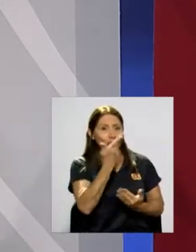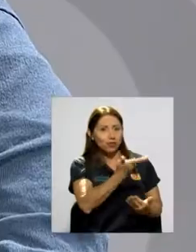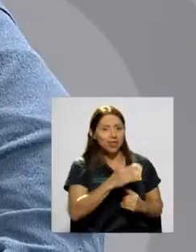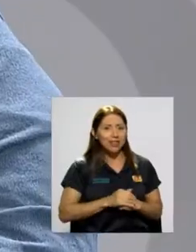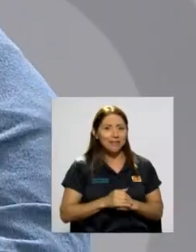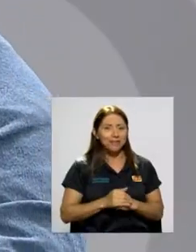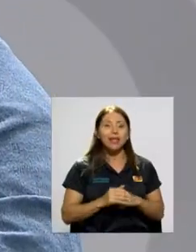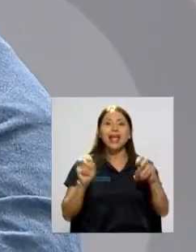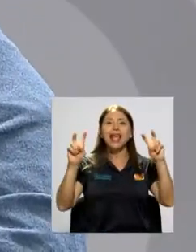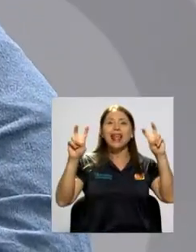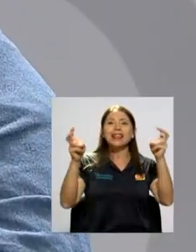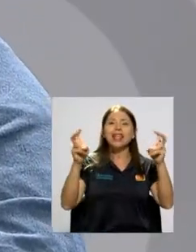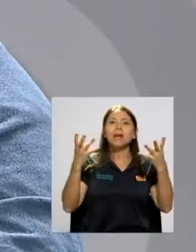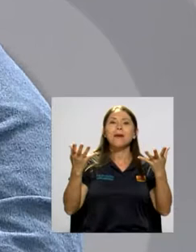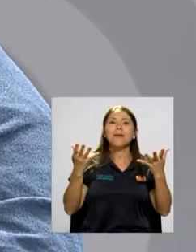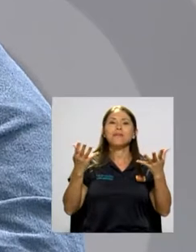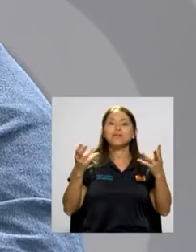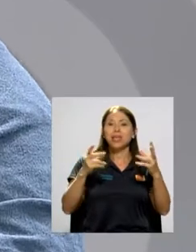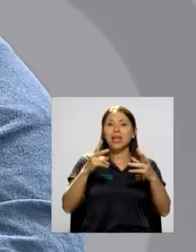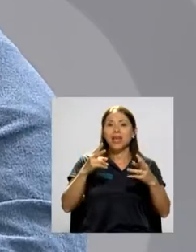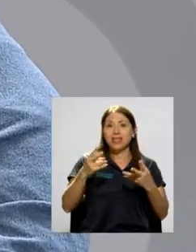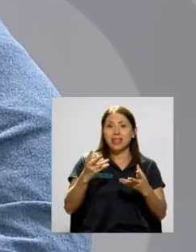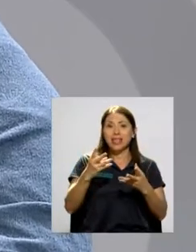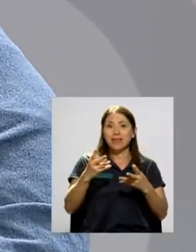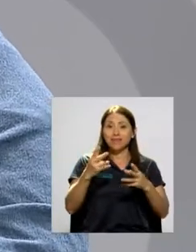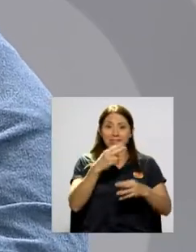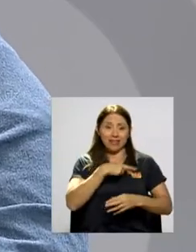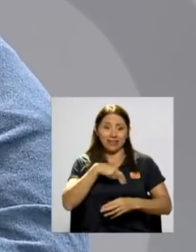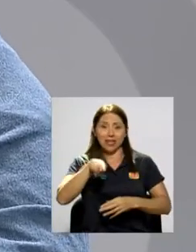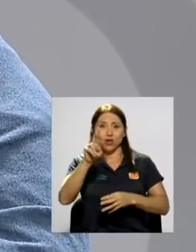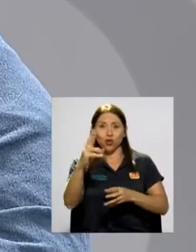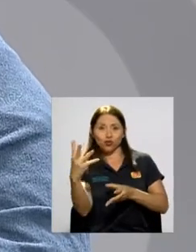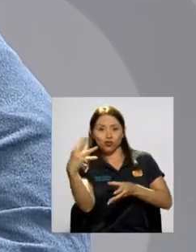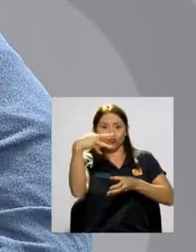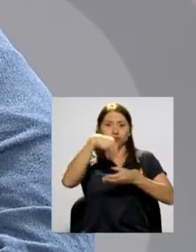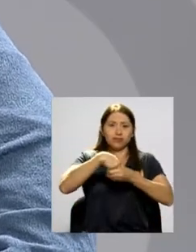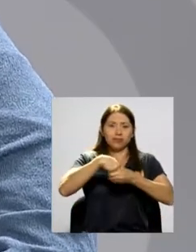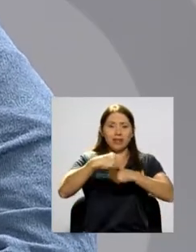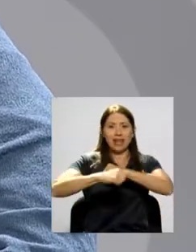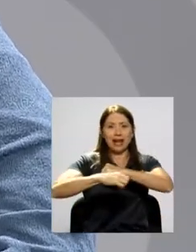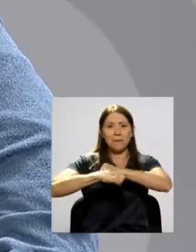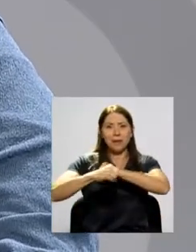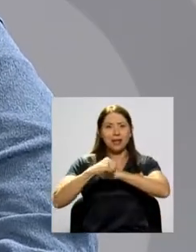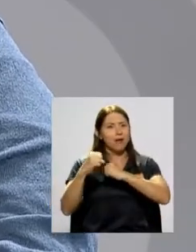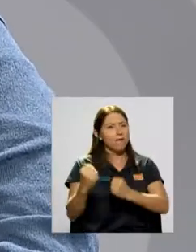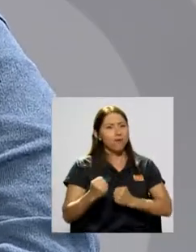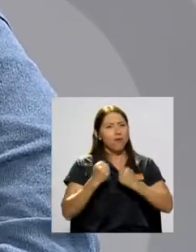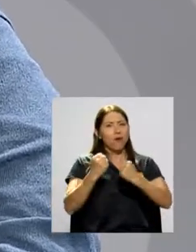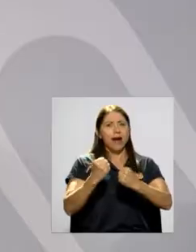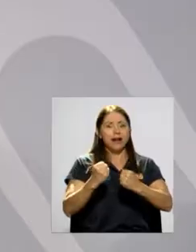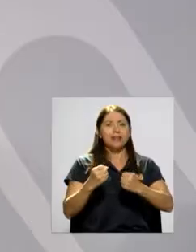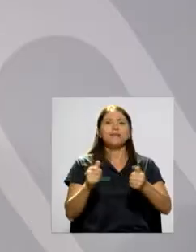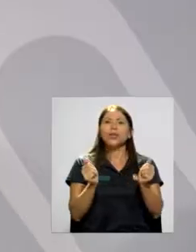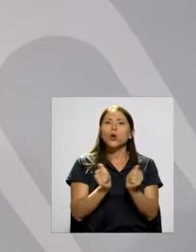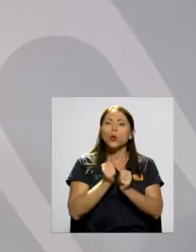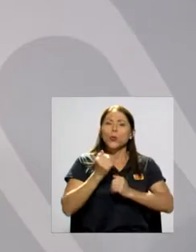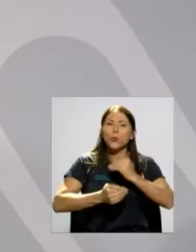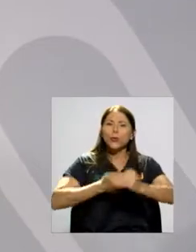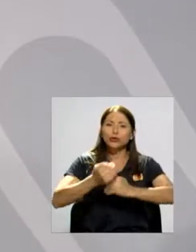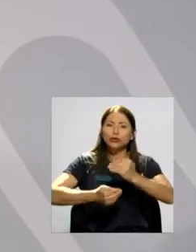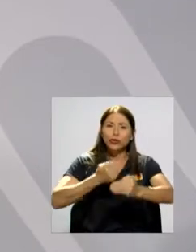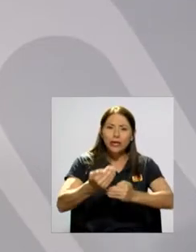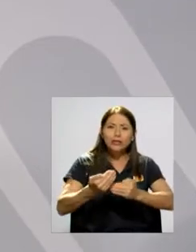la inclusión del factor religioso muy fuerte en esta campaña, junto con este proceso en donde ha